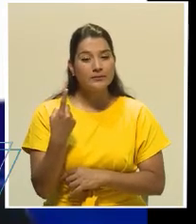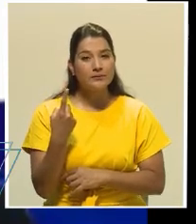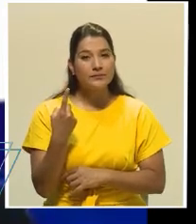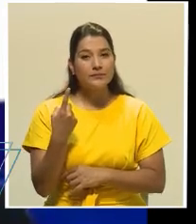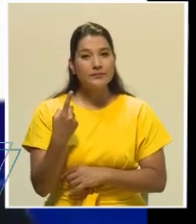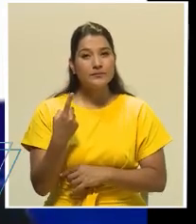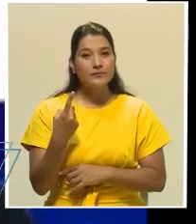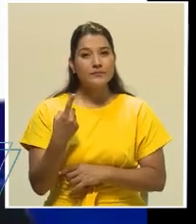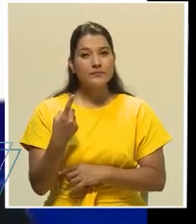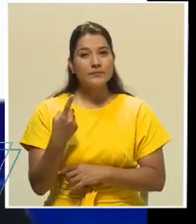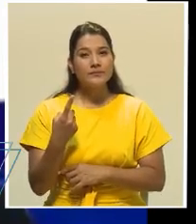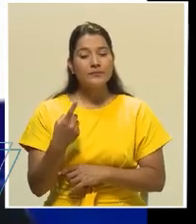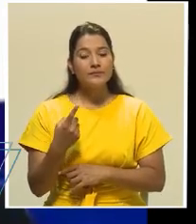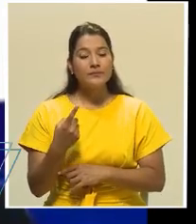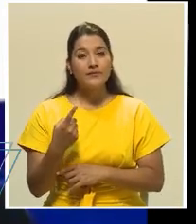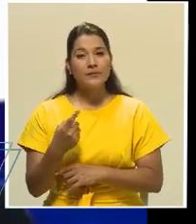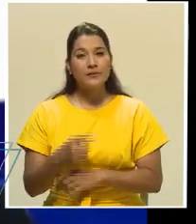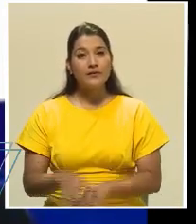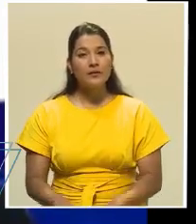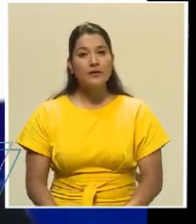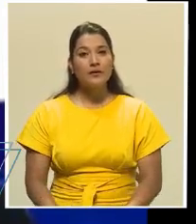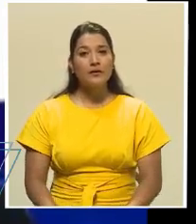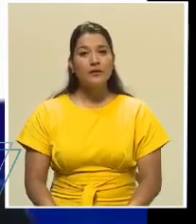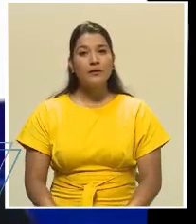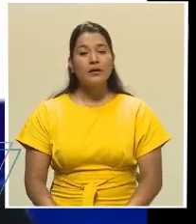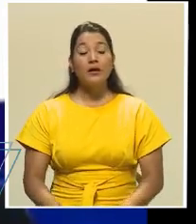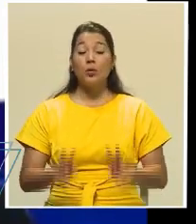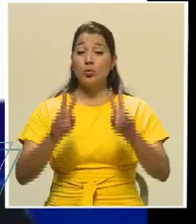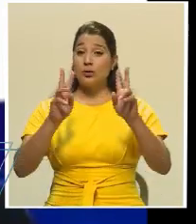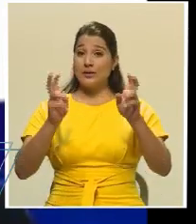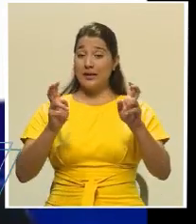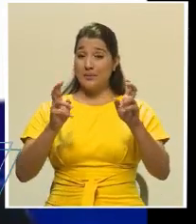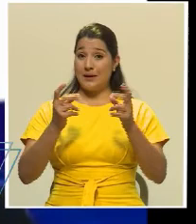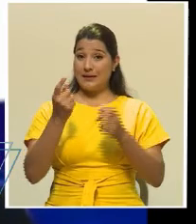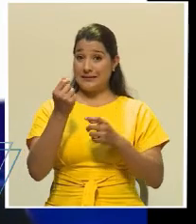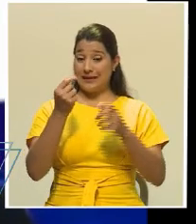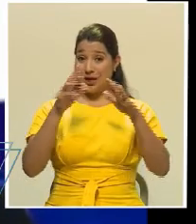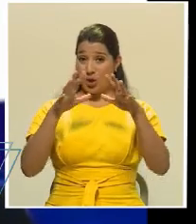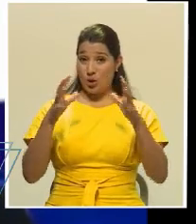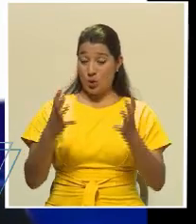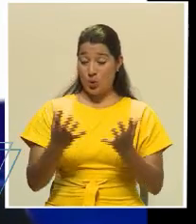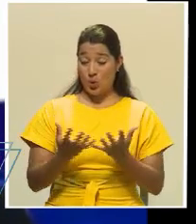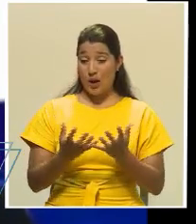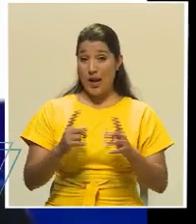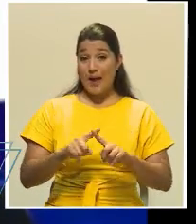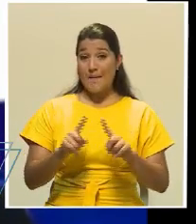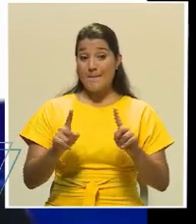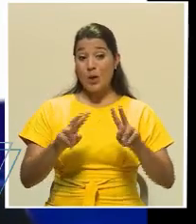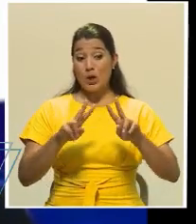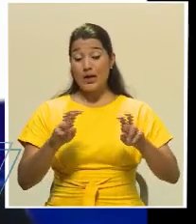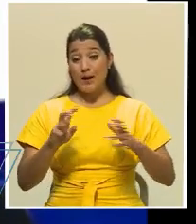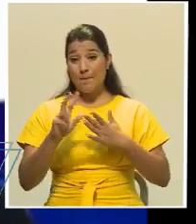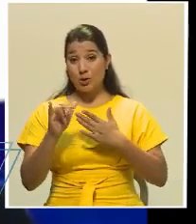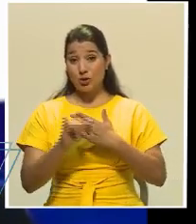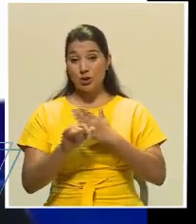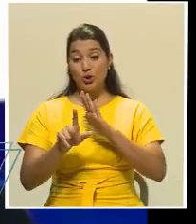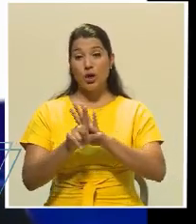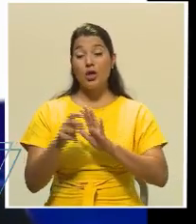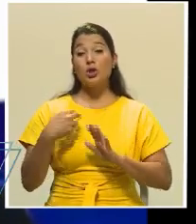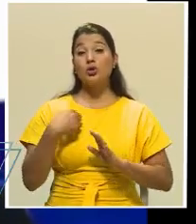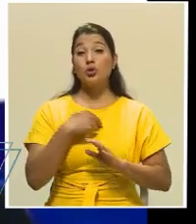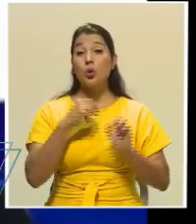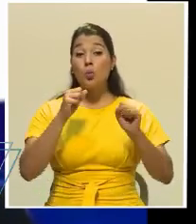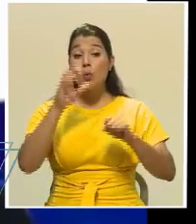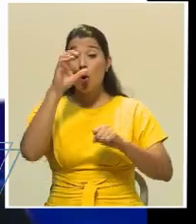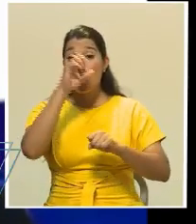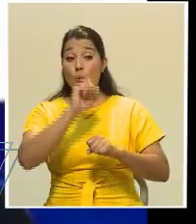finanzas públicas con un tema de salario global, pero que estudiando el proyecto de ley uno se da cuenta que es